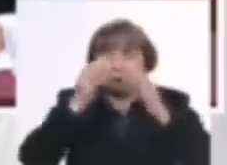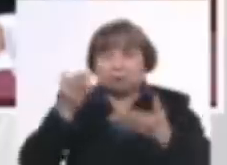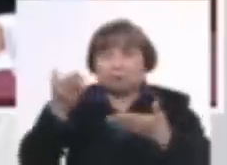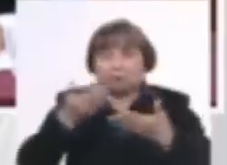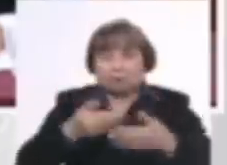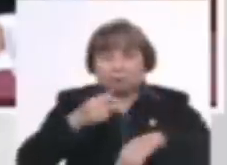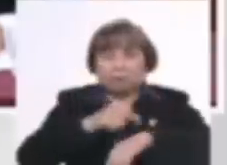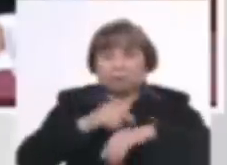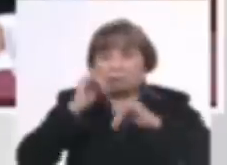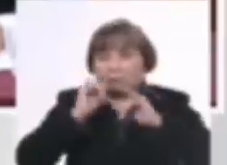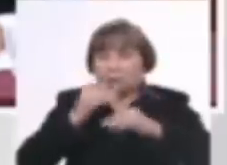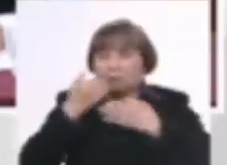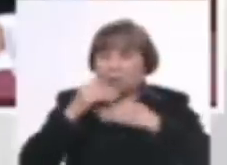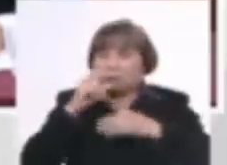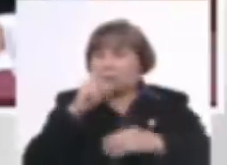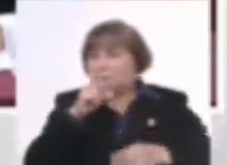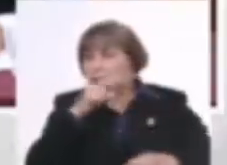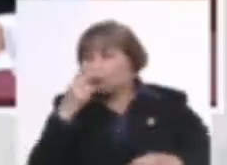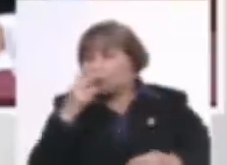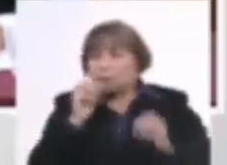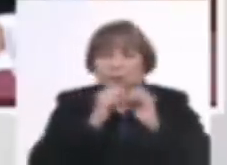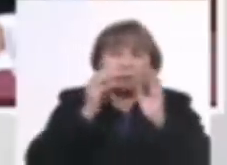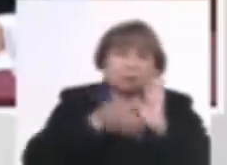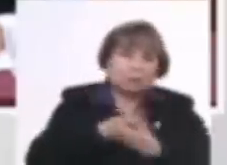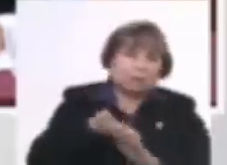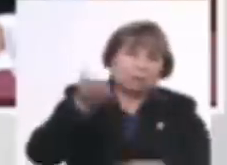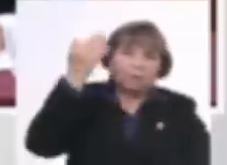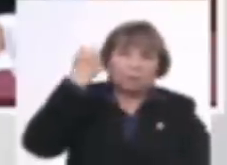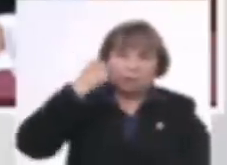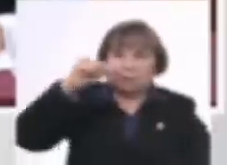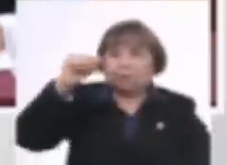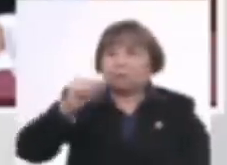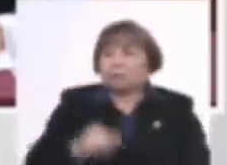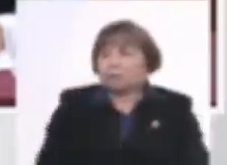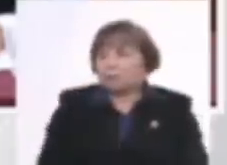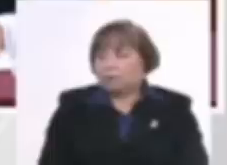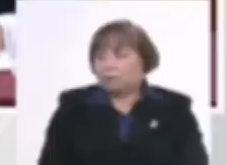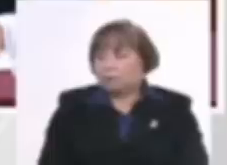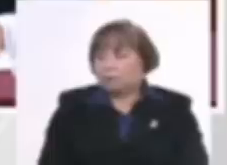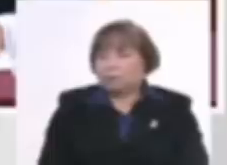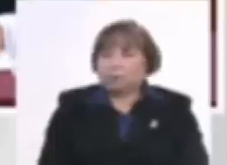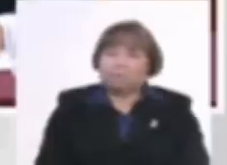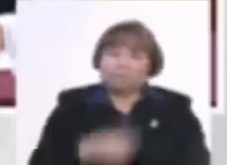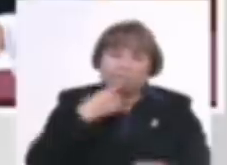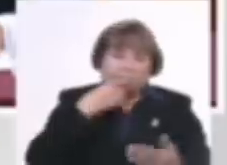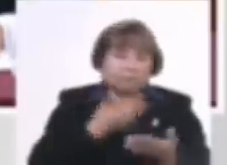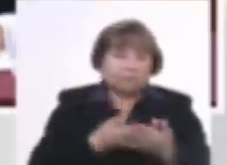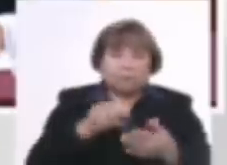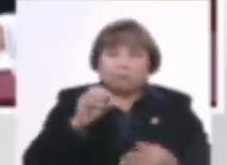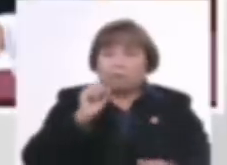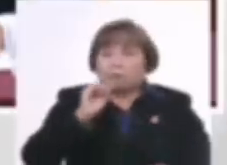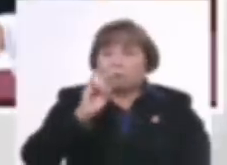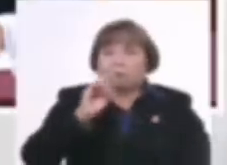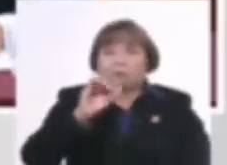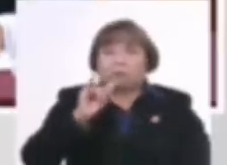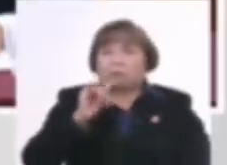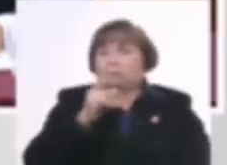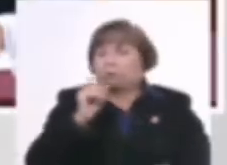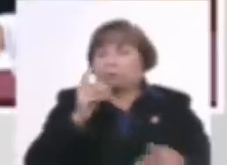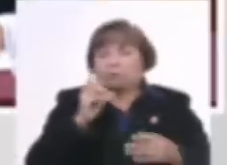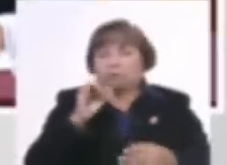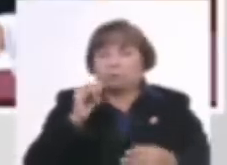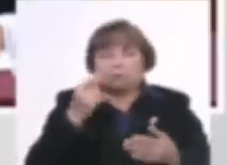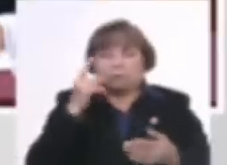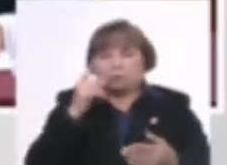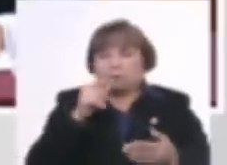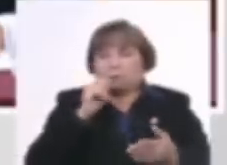residiendo temporalmente, iba 1 o 2 días y me regresaba. Es decir, que la señorita Susy Díaz no solamente